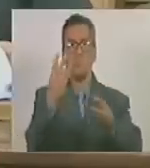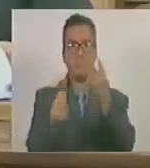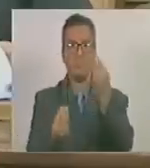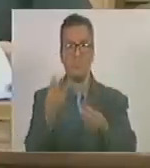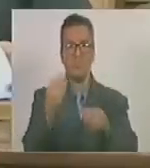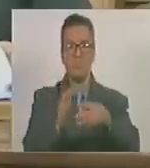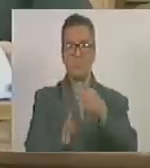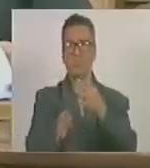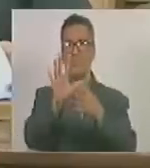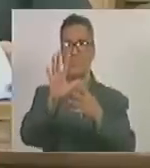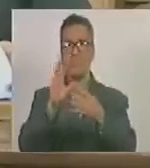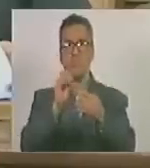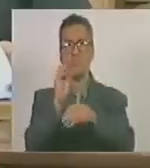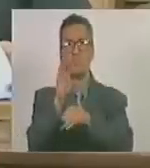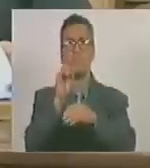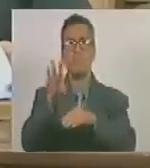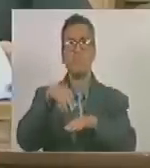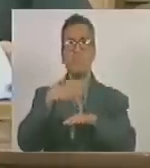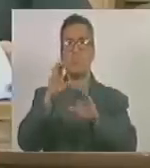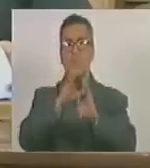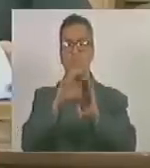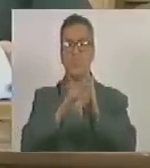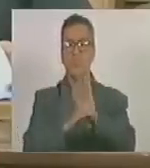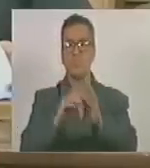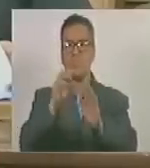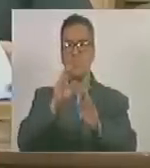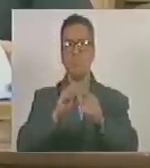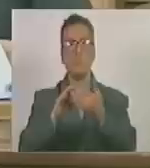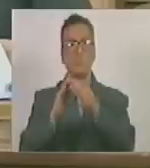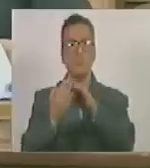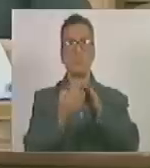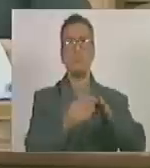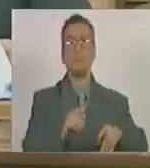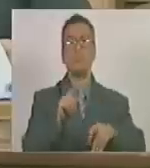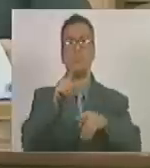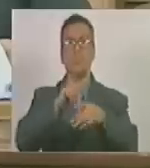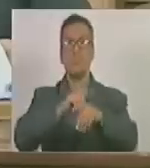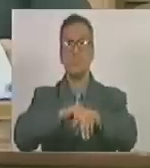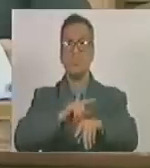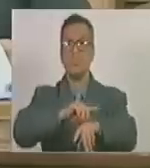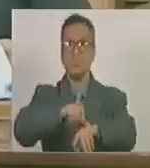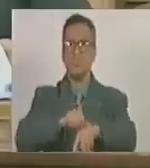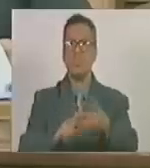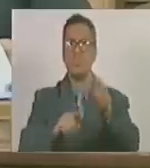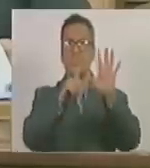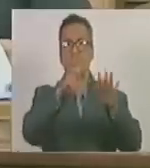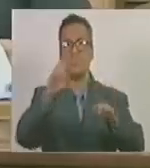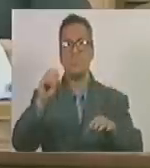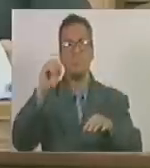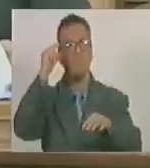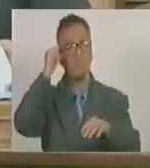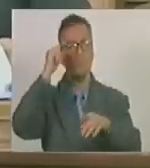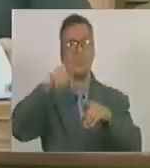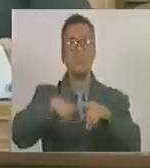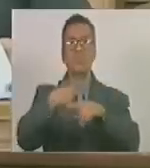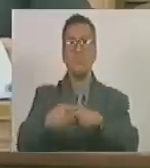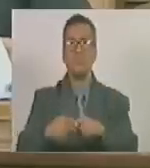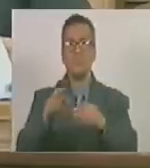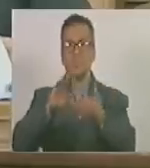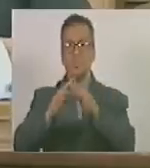5. Convocar la Asamblea Constitutiva Comunitaria en un lapso no mayor de 60 días a partir